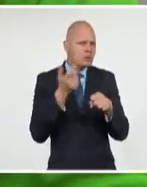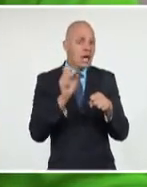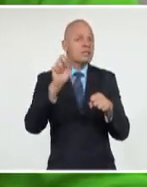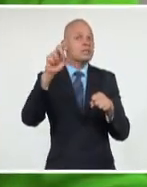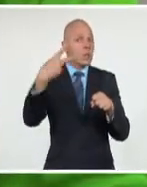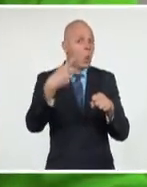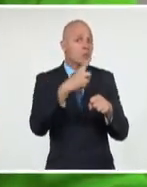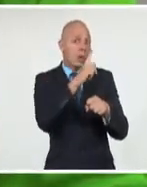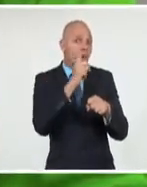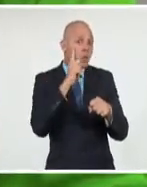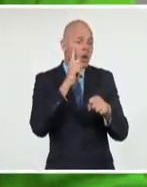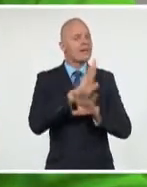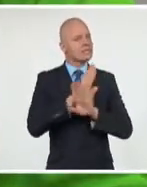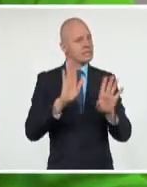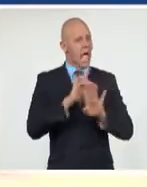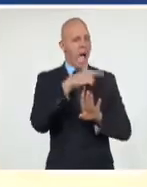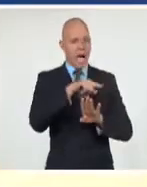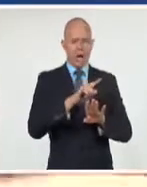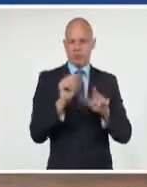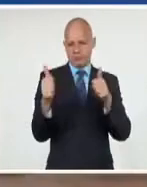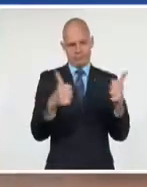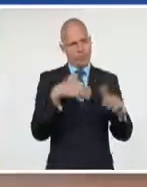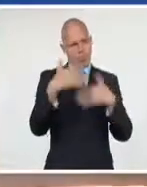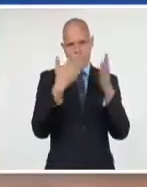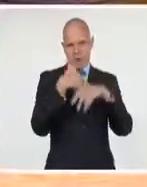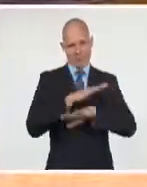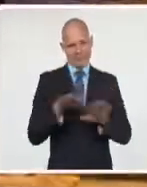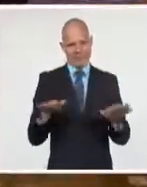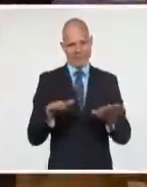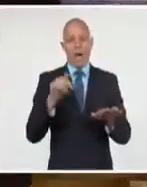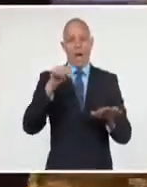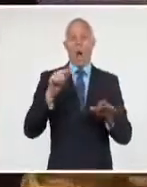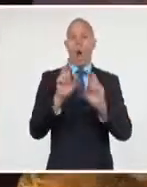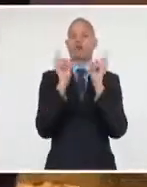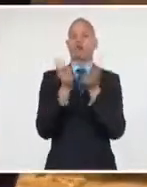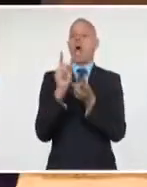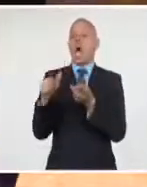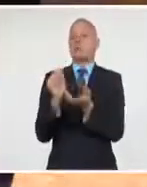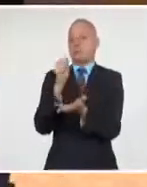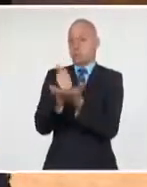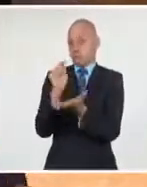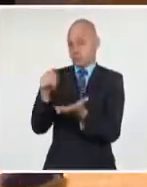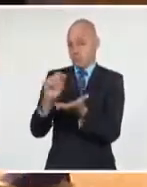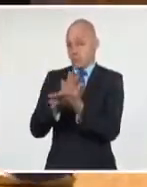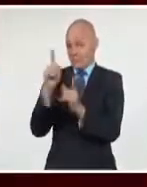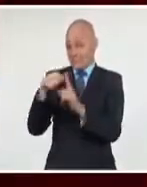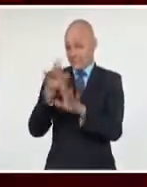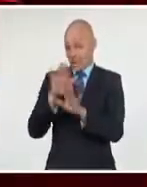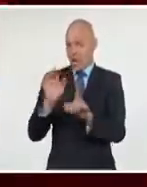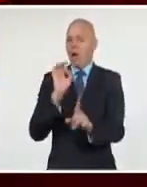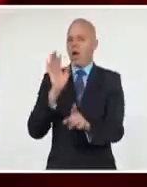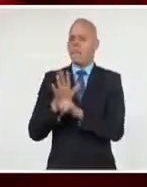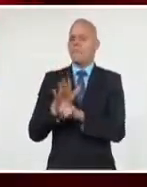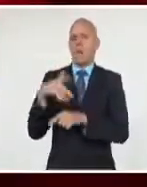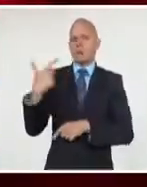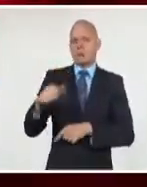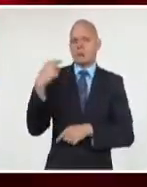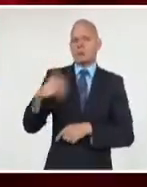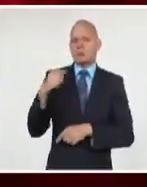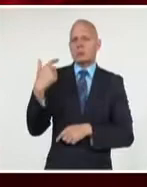Hoy hubo doble sesión de entrenamiento en el Estadio Victoria de Girón. A primera hora, el equipo que viajará a